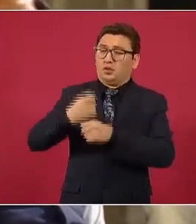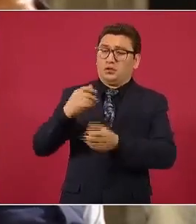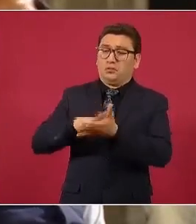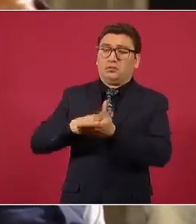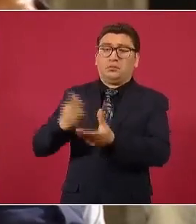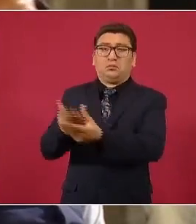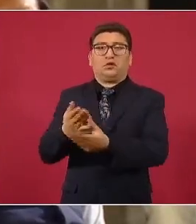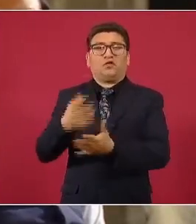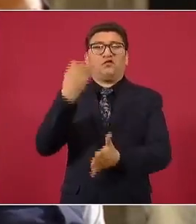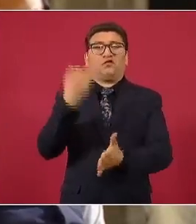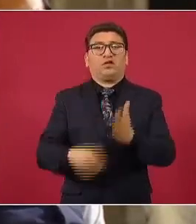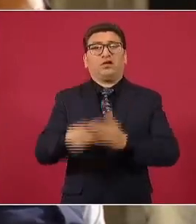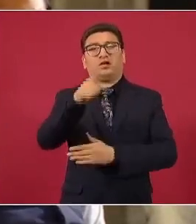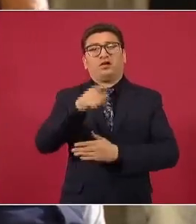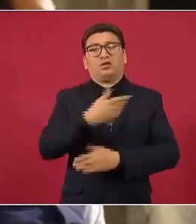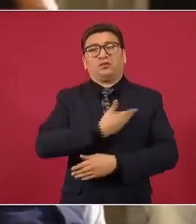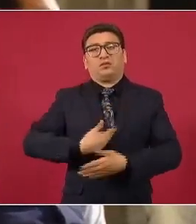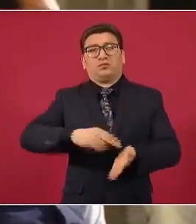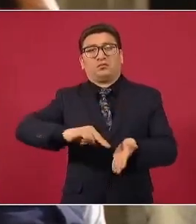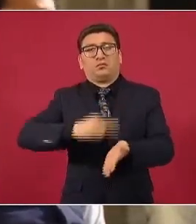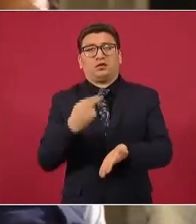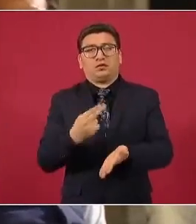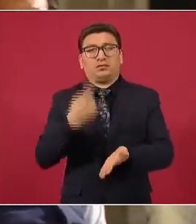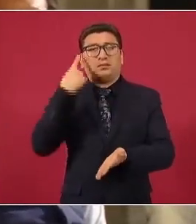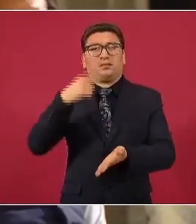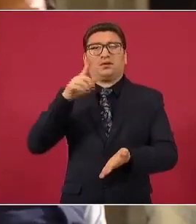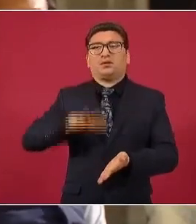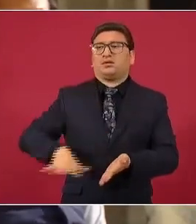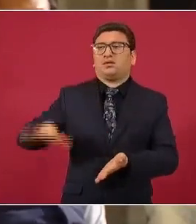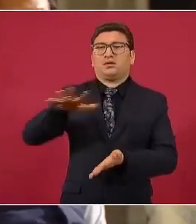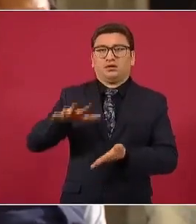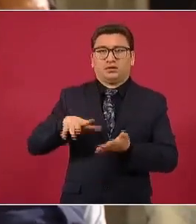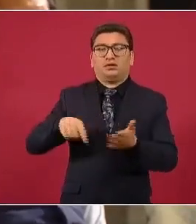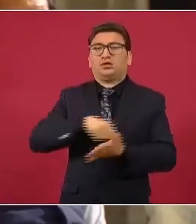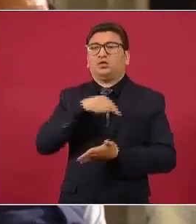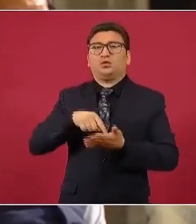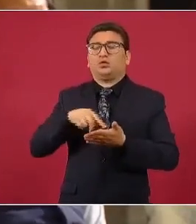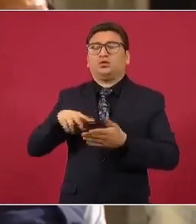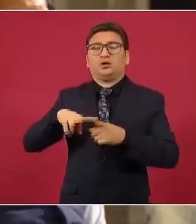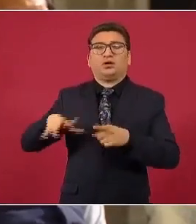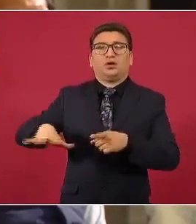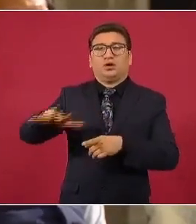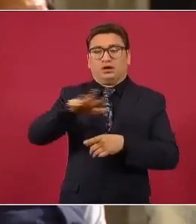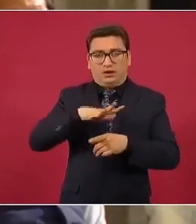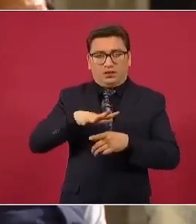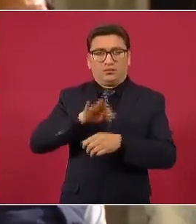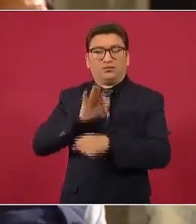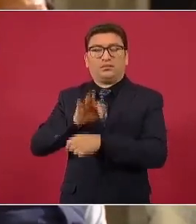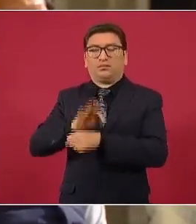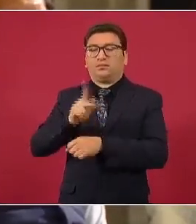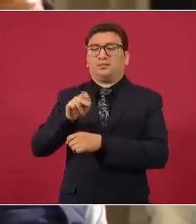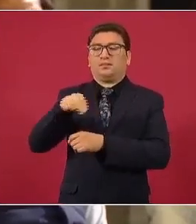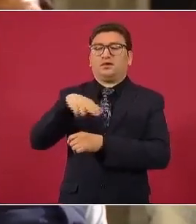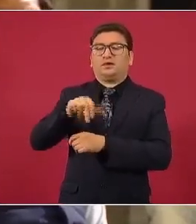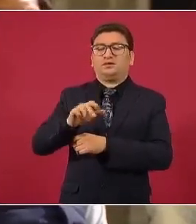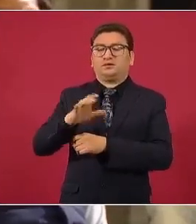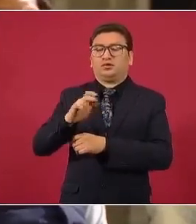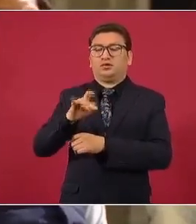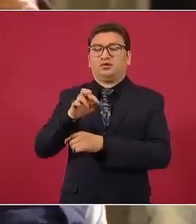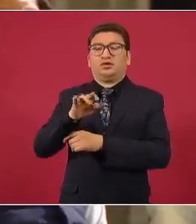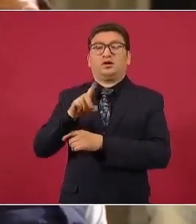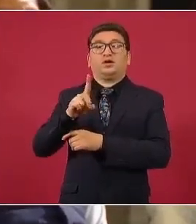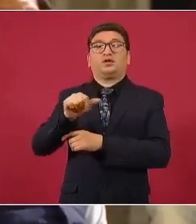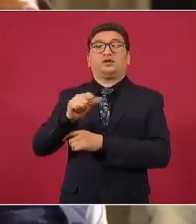está para que usted lo firme y se declare lo que es el área natural protegida de Peña Colorada, que son 5,000